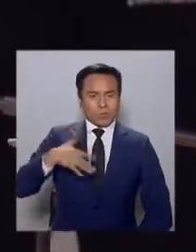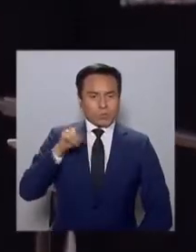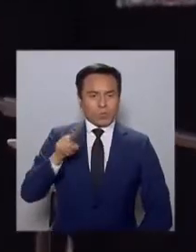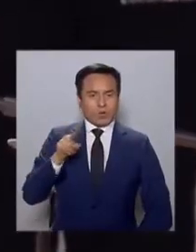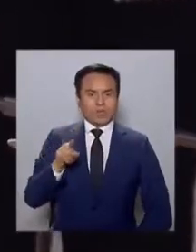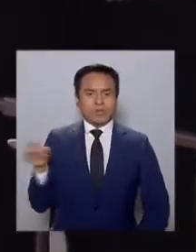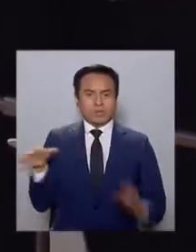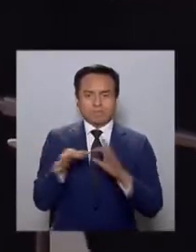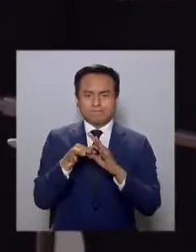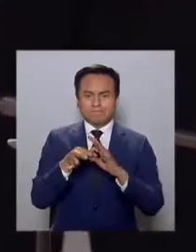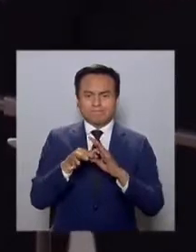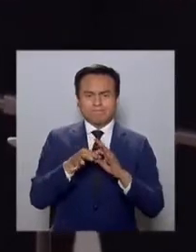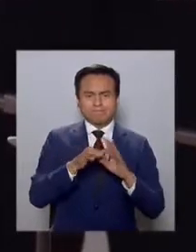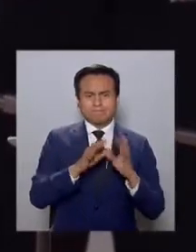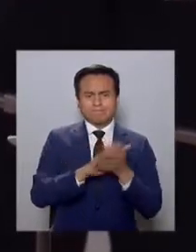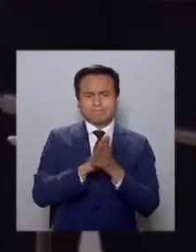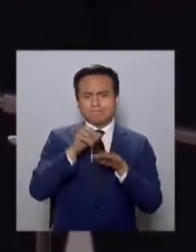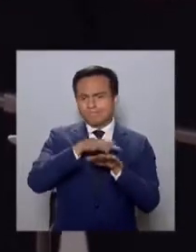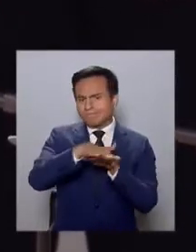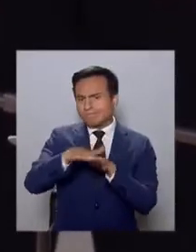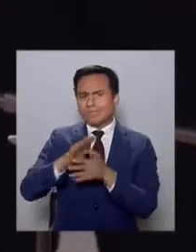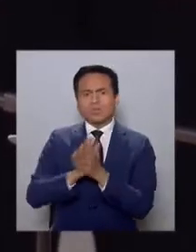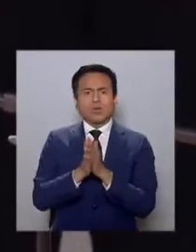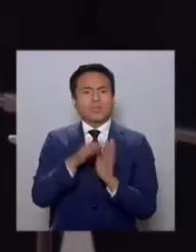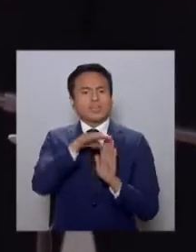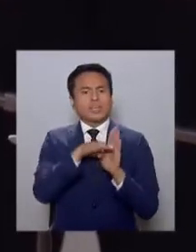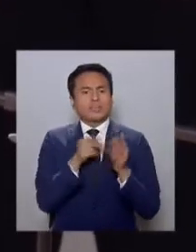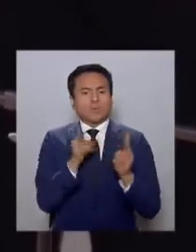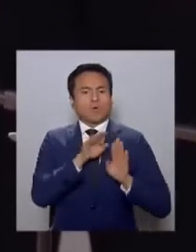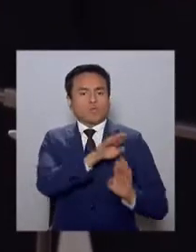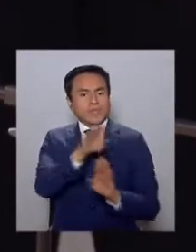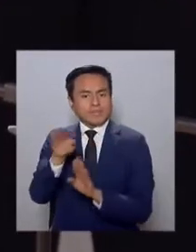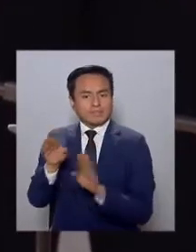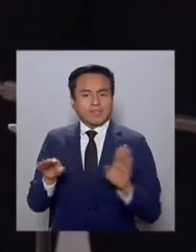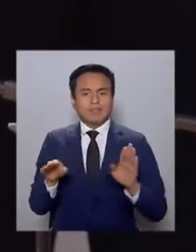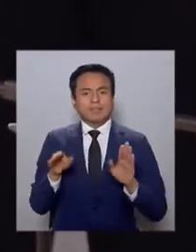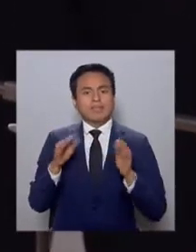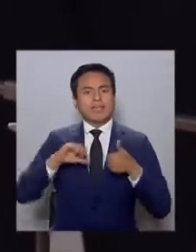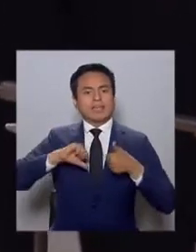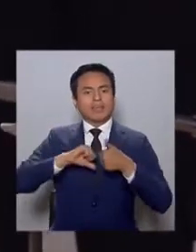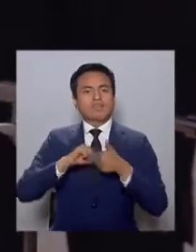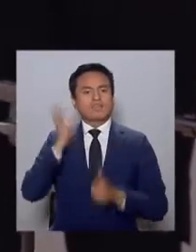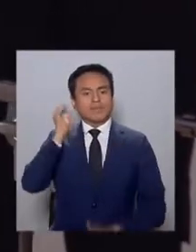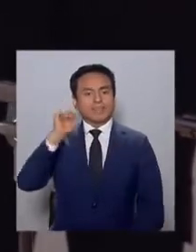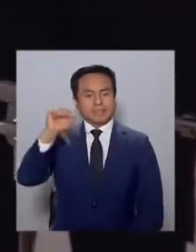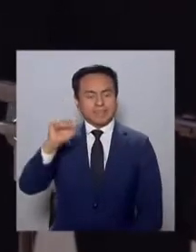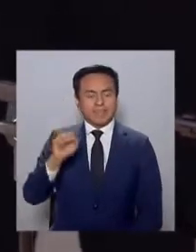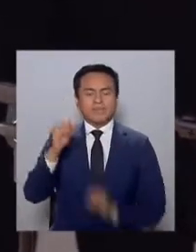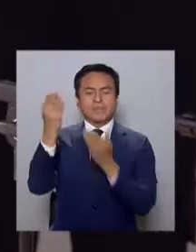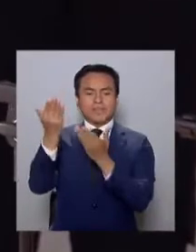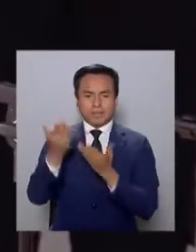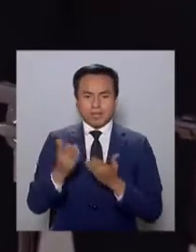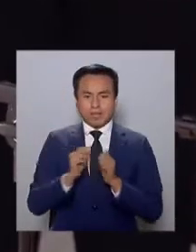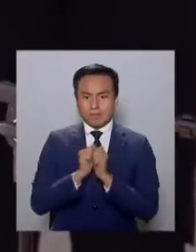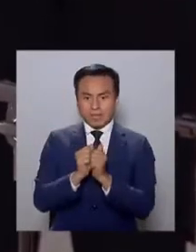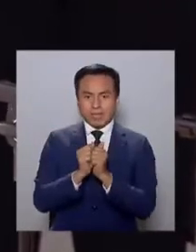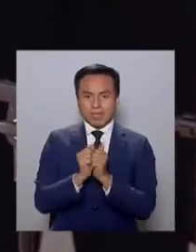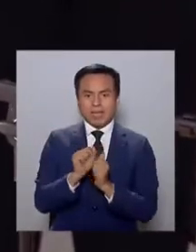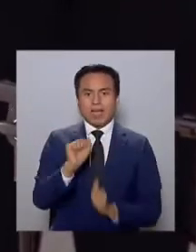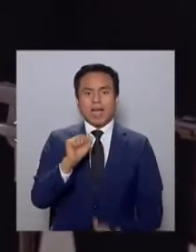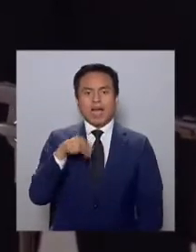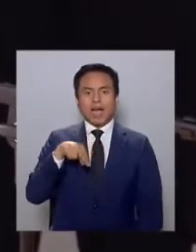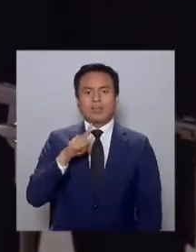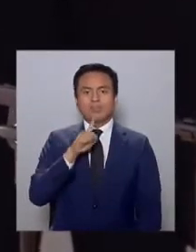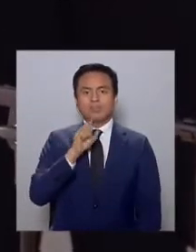impregnar transversalmente las políticas públicas que llevemos adelante desde una perspectiva de género y feminista, le doy la bienvenida a mi compañera